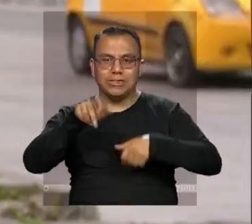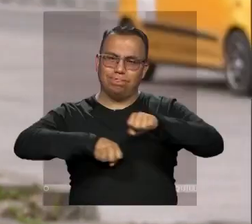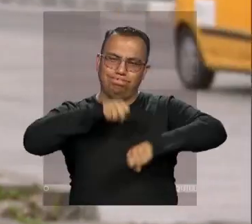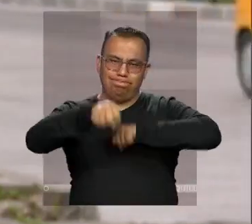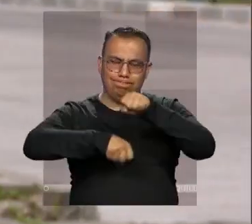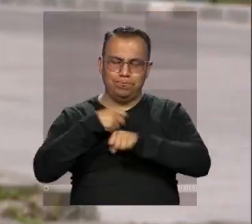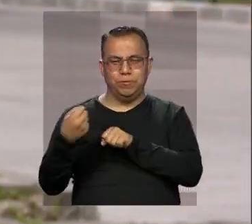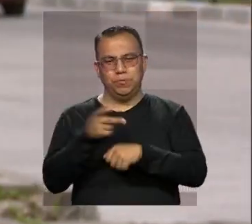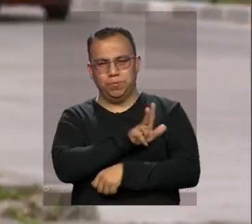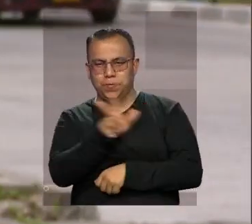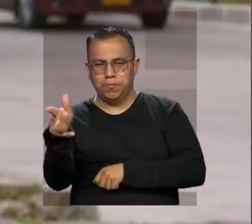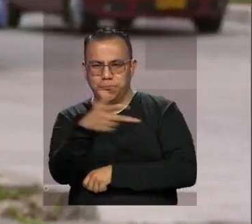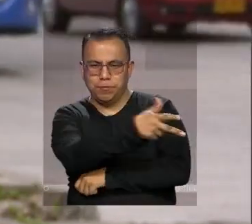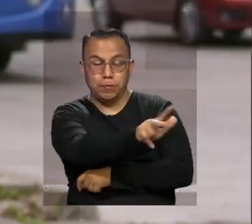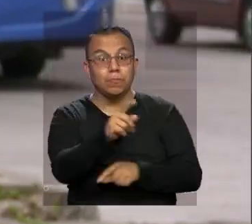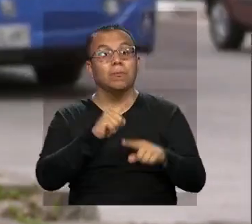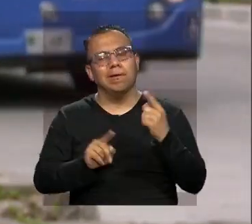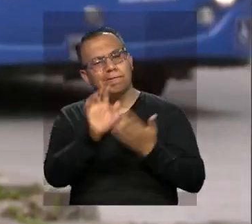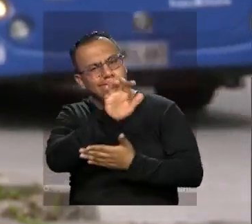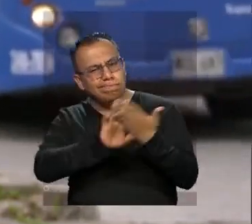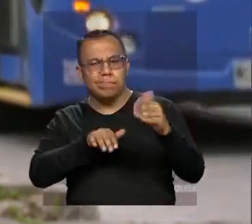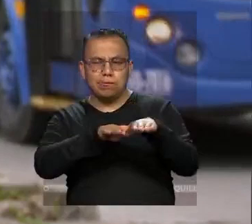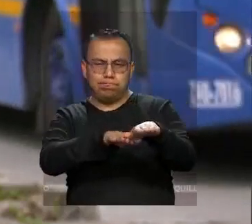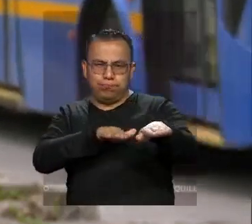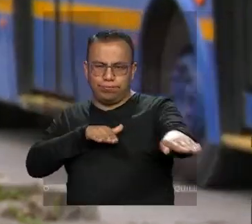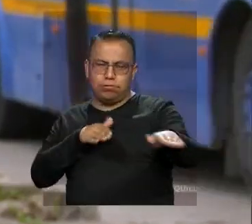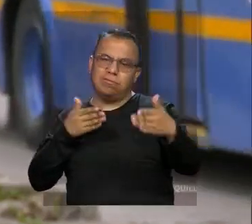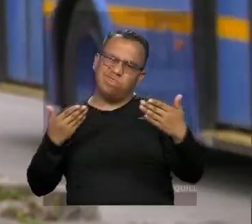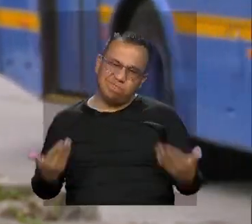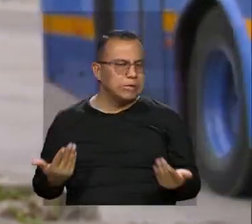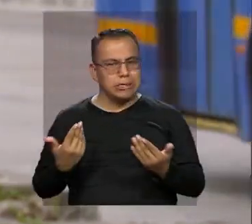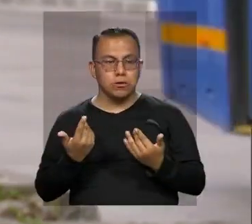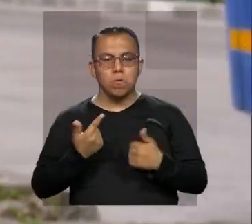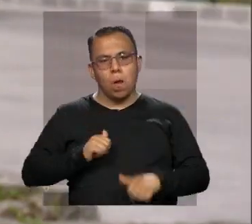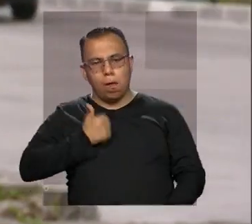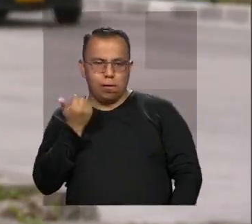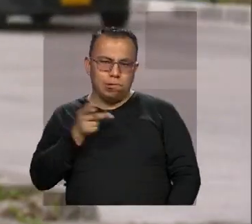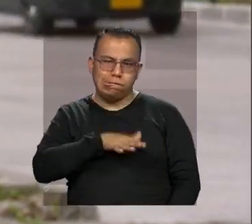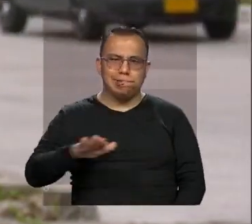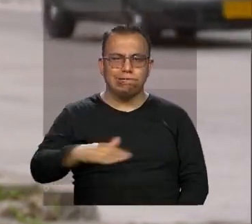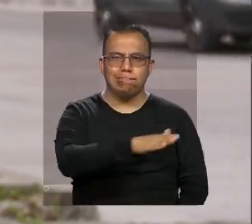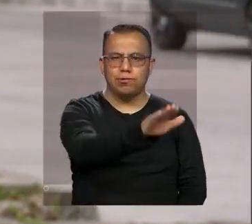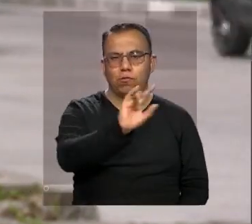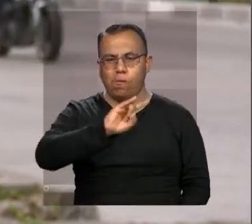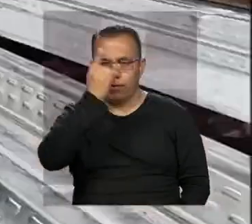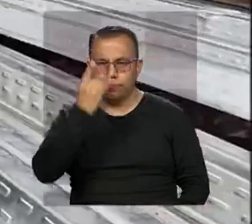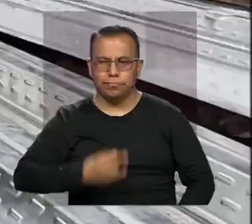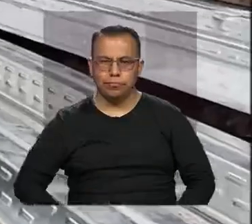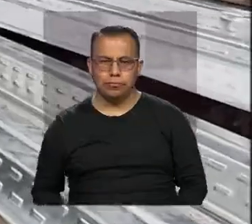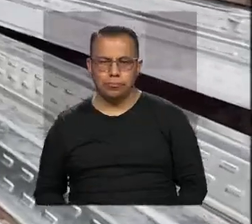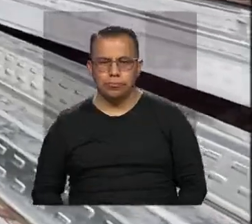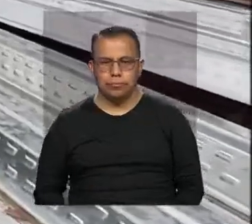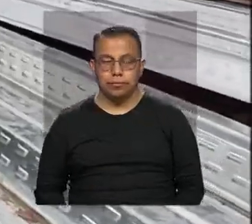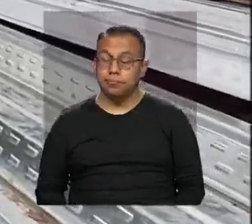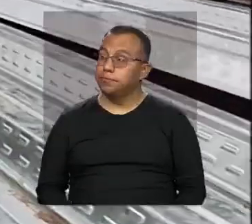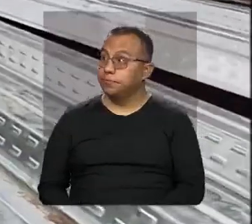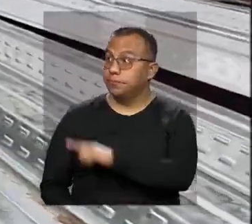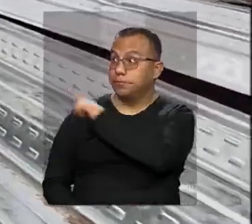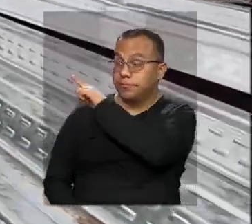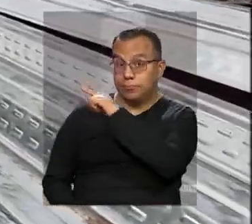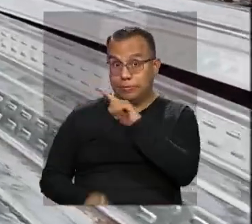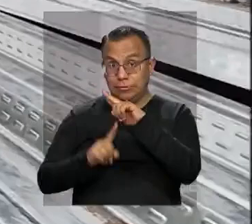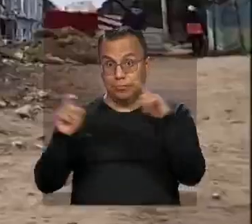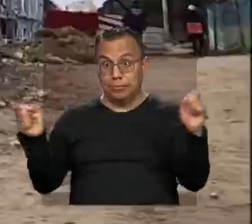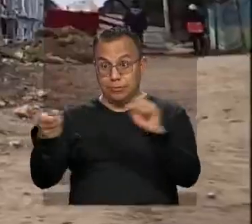de la ciudad, así como evitar trancones y pasos improvisados en algunos sectores. En el sector del